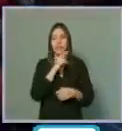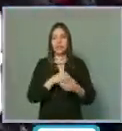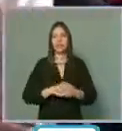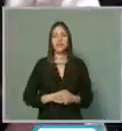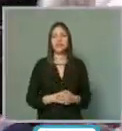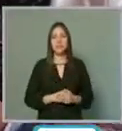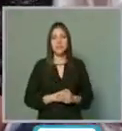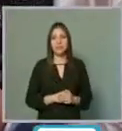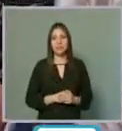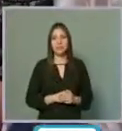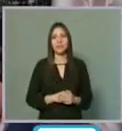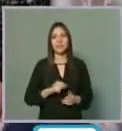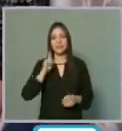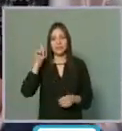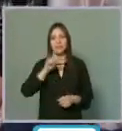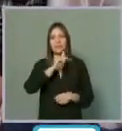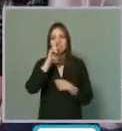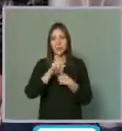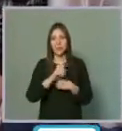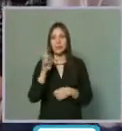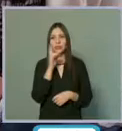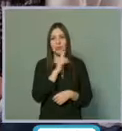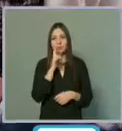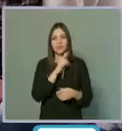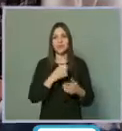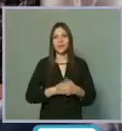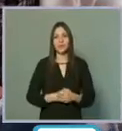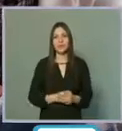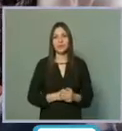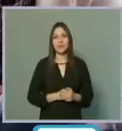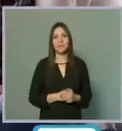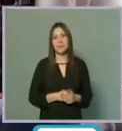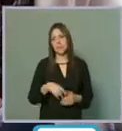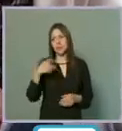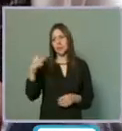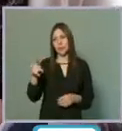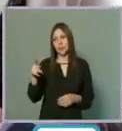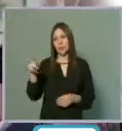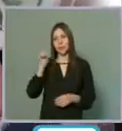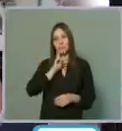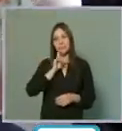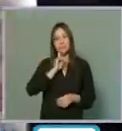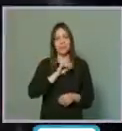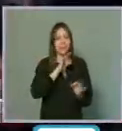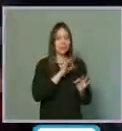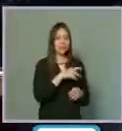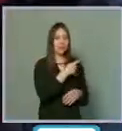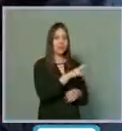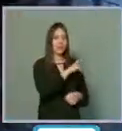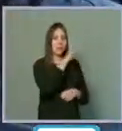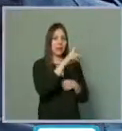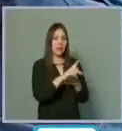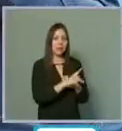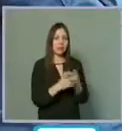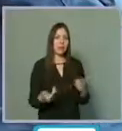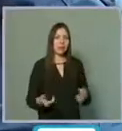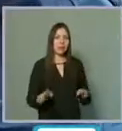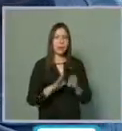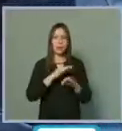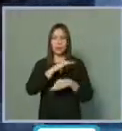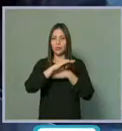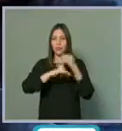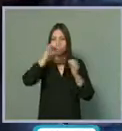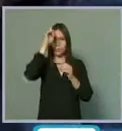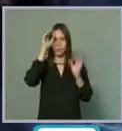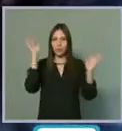En Rusia, y aparte en Rusia, o sea, que es el país de ella, ¿no? Los astros se alinean. Sí. O sea,